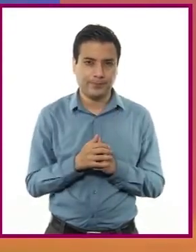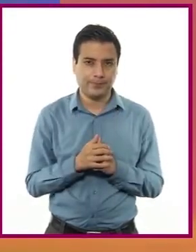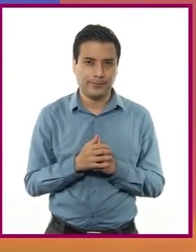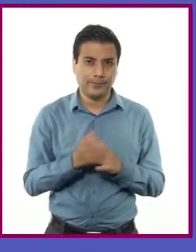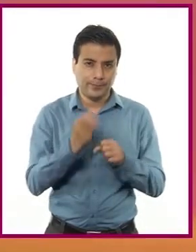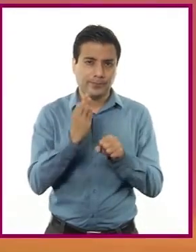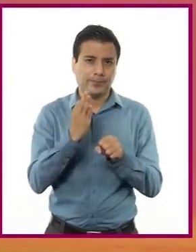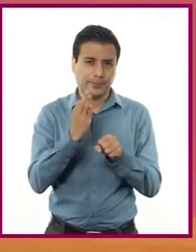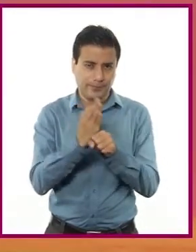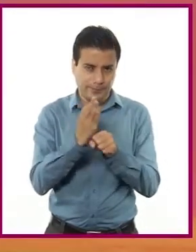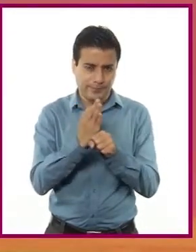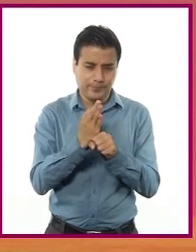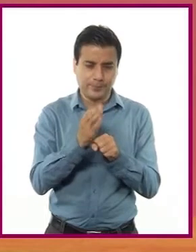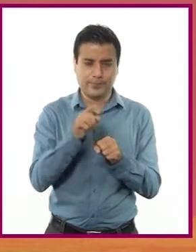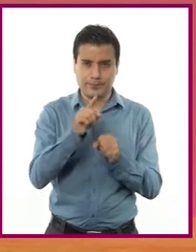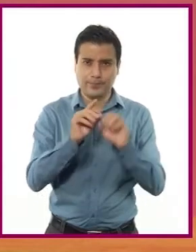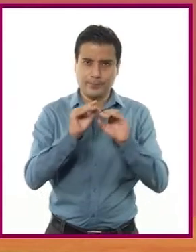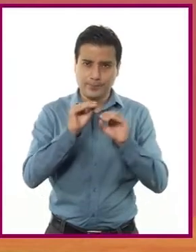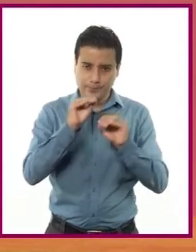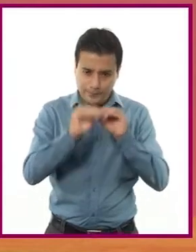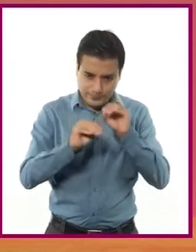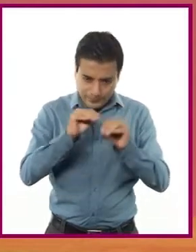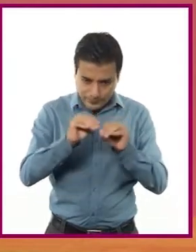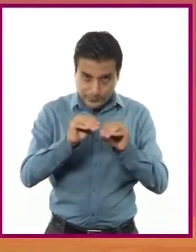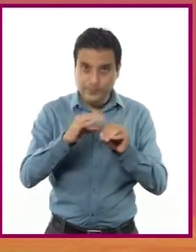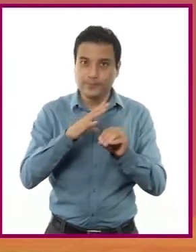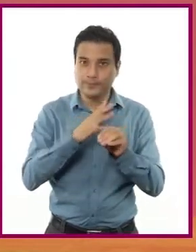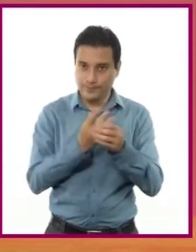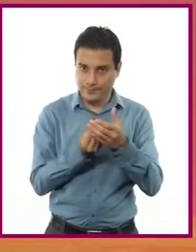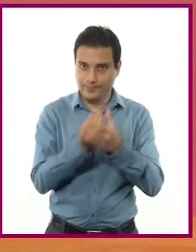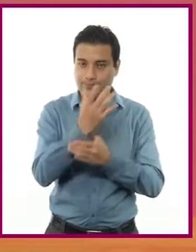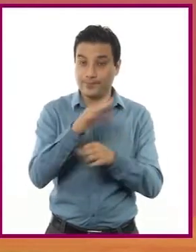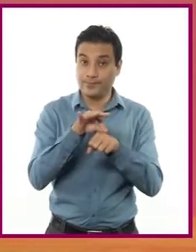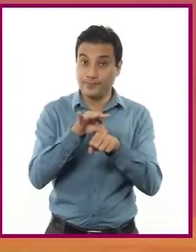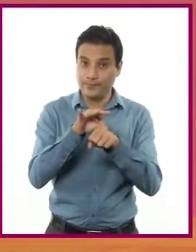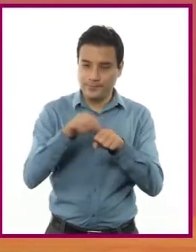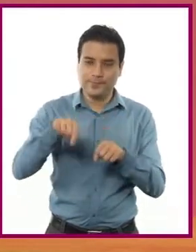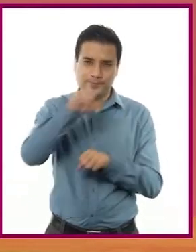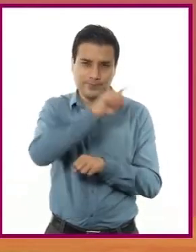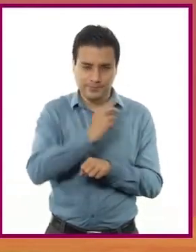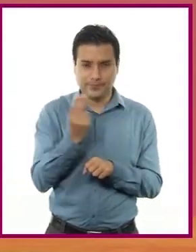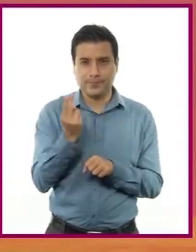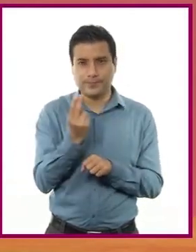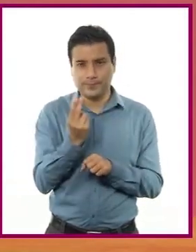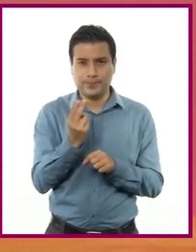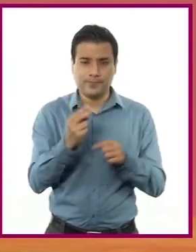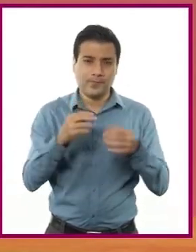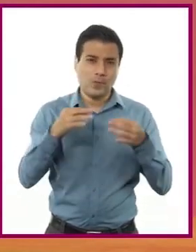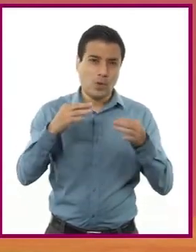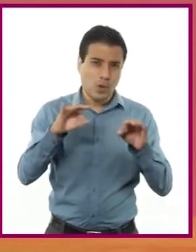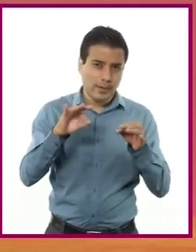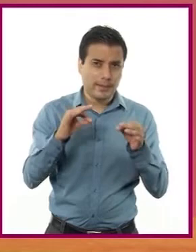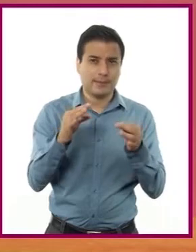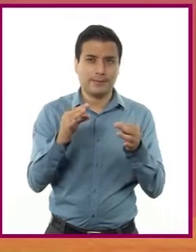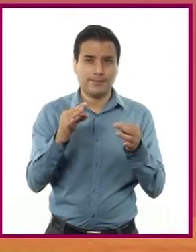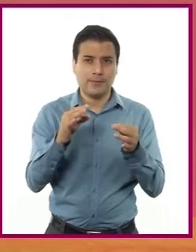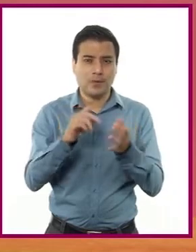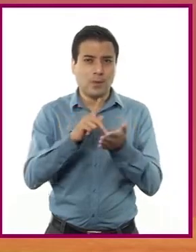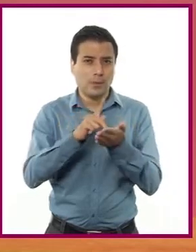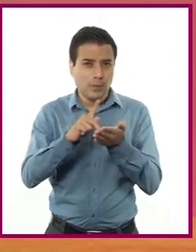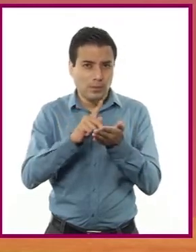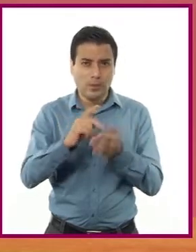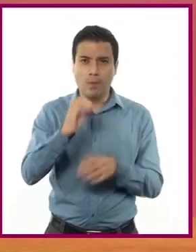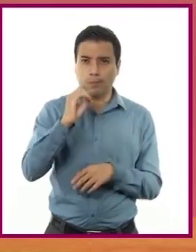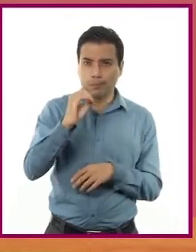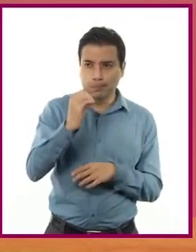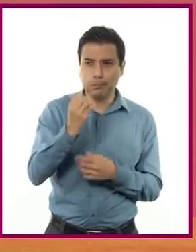un producto, así que es necesario que tengan a la mano hojas blancas o de colores, plumones o lápices de